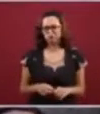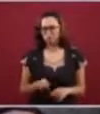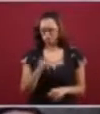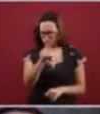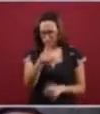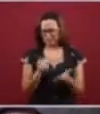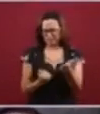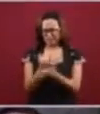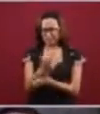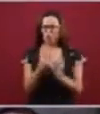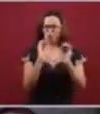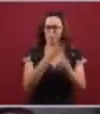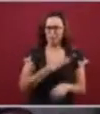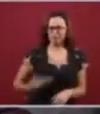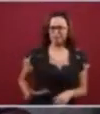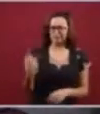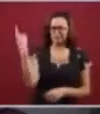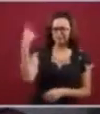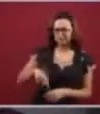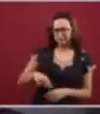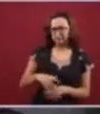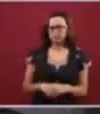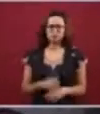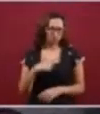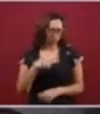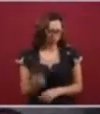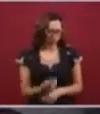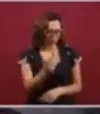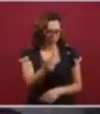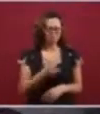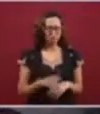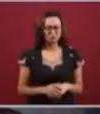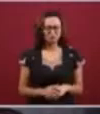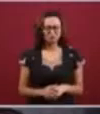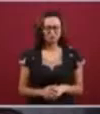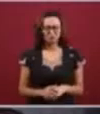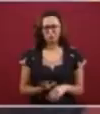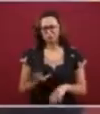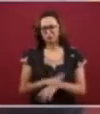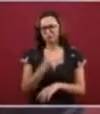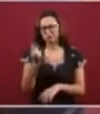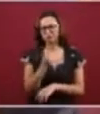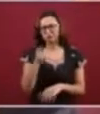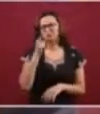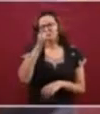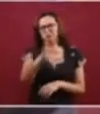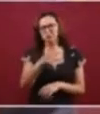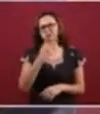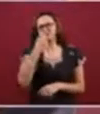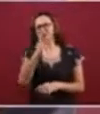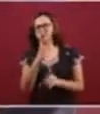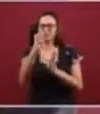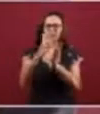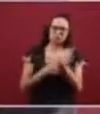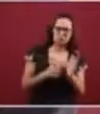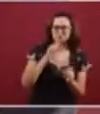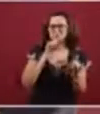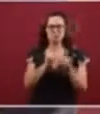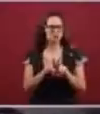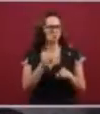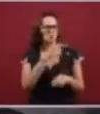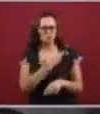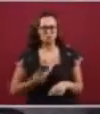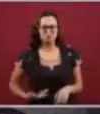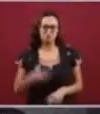posición suya o es una decisión del presidente López Obrador? Se lo pregunto porque usted retoma este discurso de austeridad, las mismas frases del